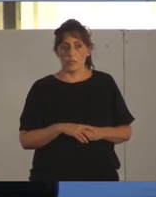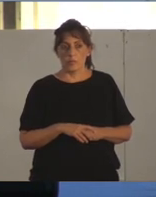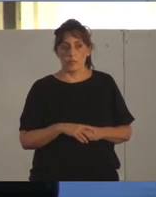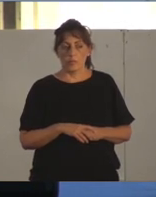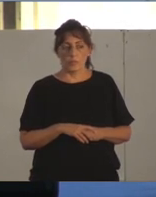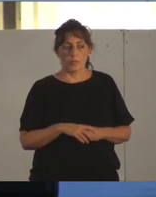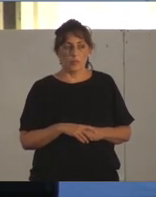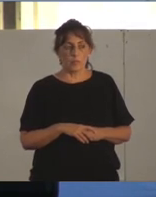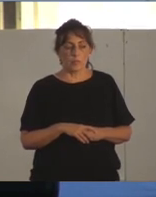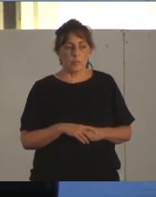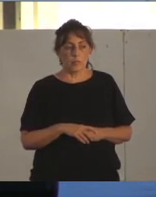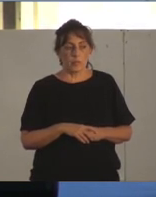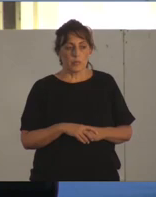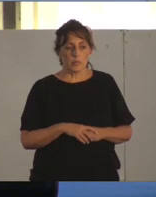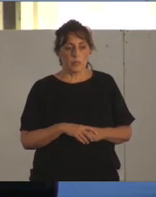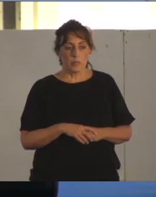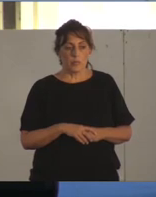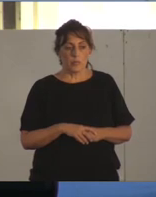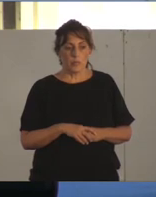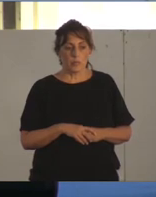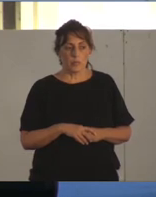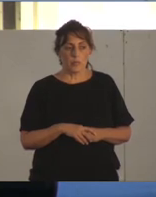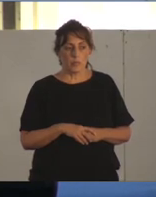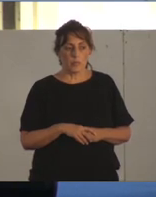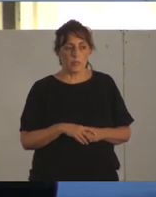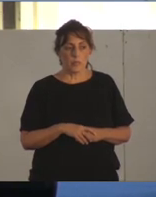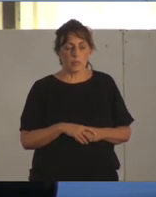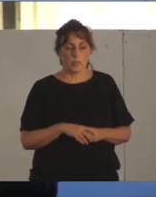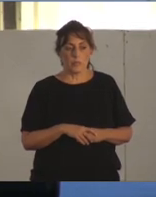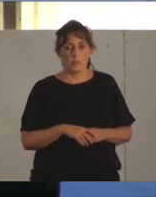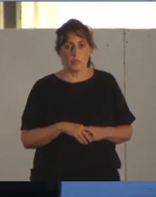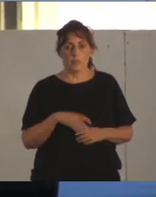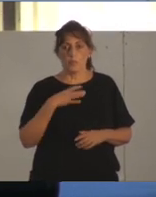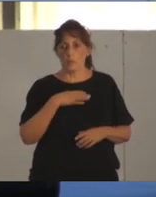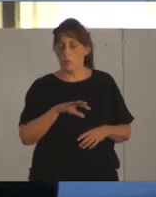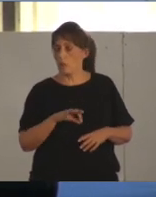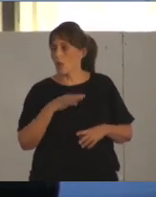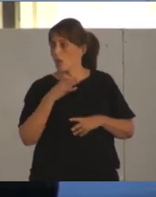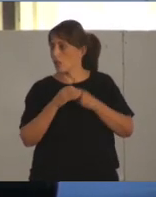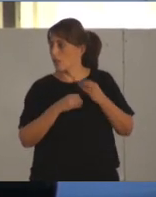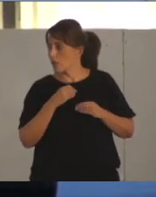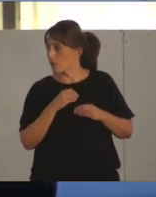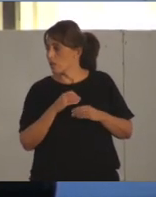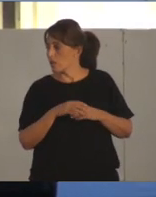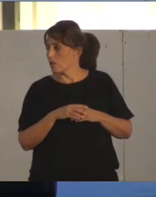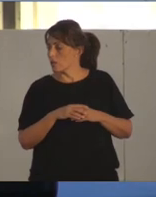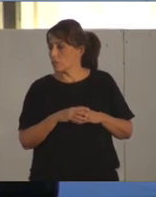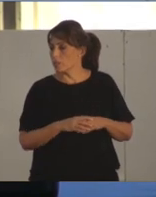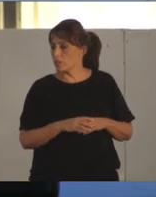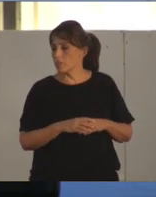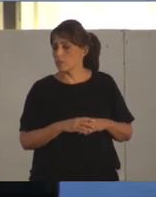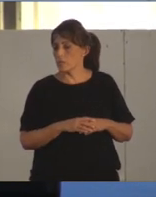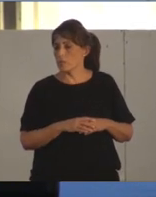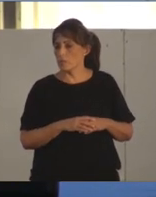un vídeo que hemos preparado para